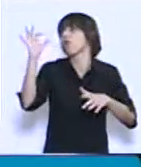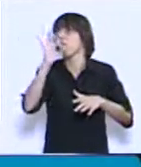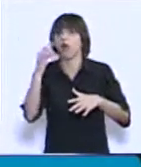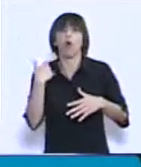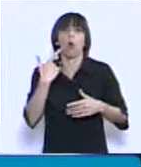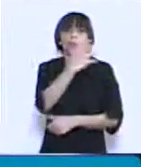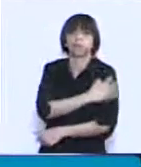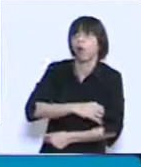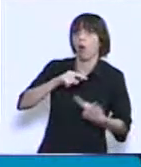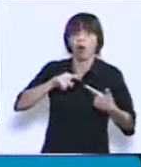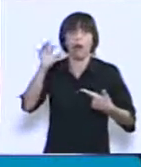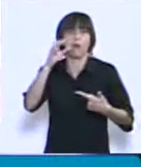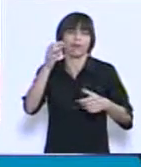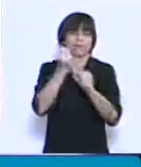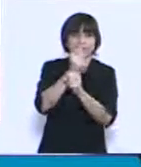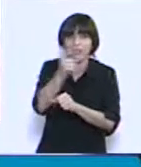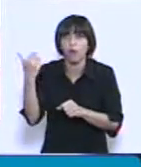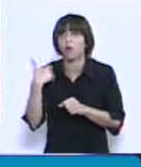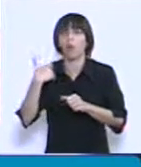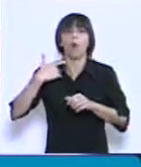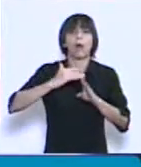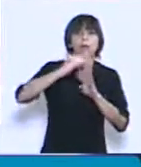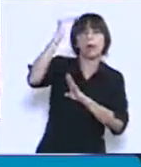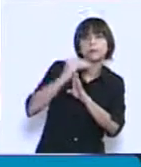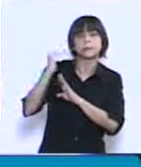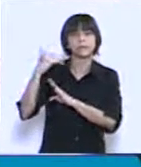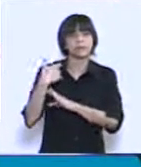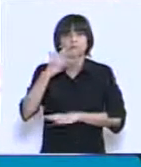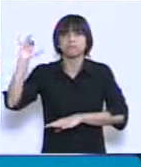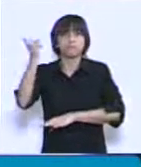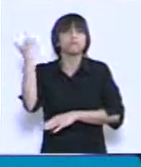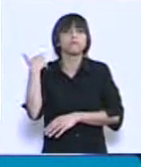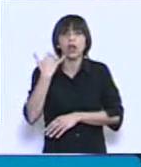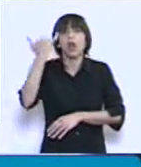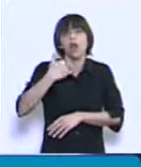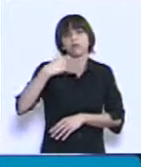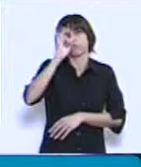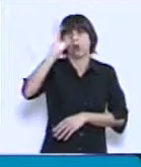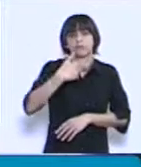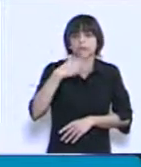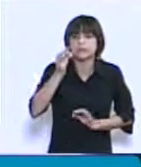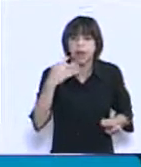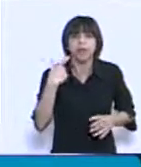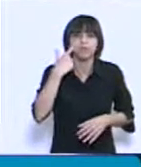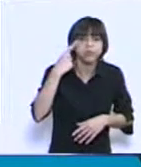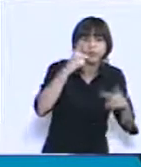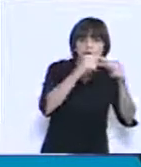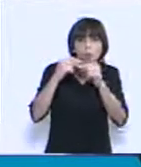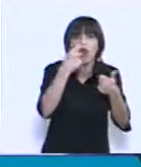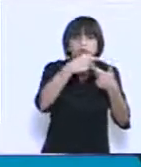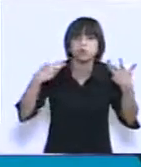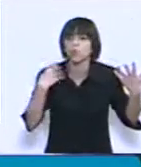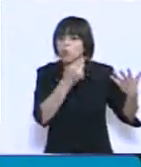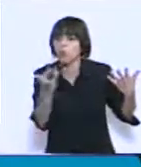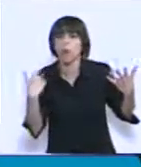desocupación o de pobreza. Lo mejor sería tener números. Y hoy los números de la pobreza en el NEA y en el NOA superan